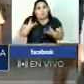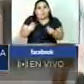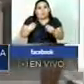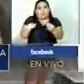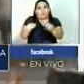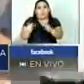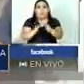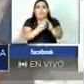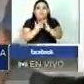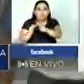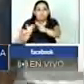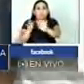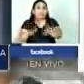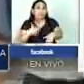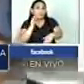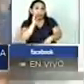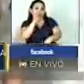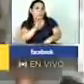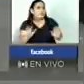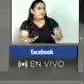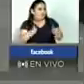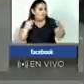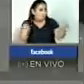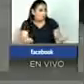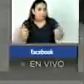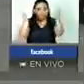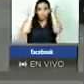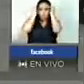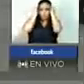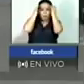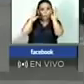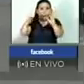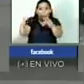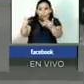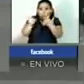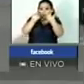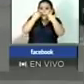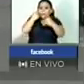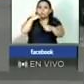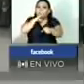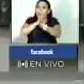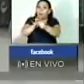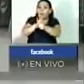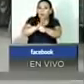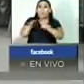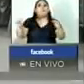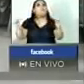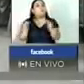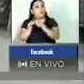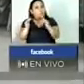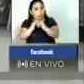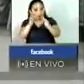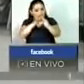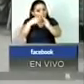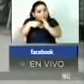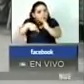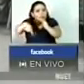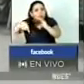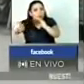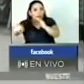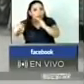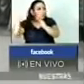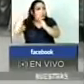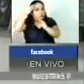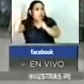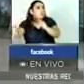pobladores. Aseguran que su preocupación ya no es solo contagiarse de coronavirus, sino también de salir de sus casas y no